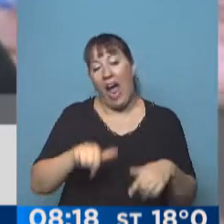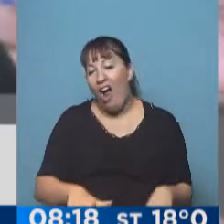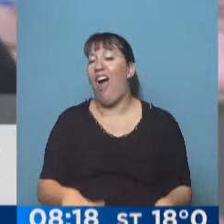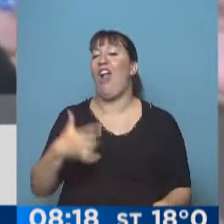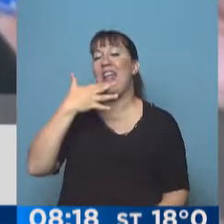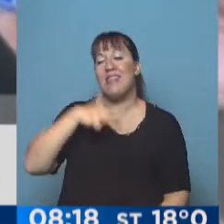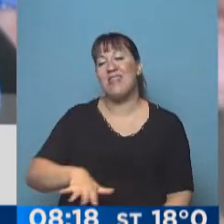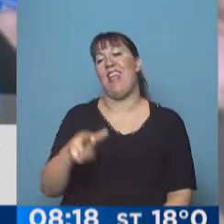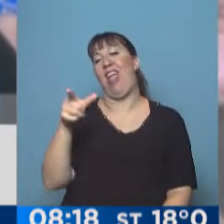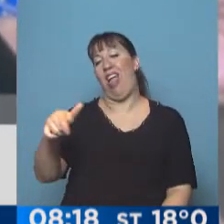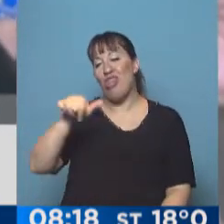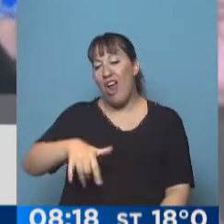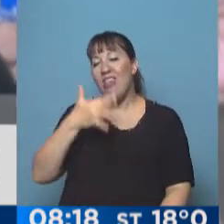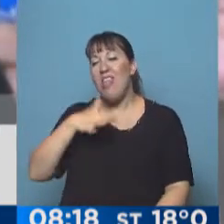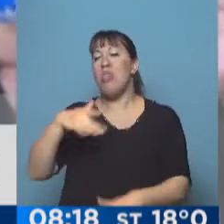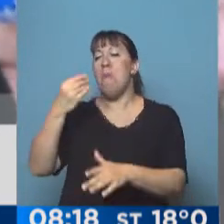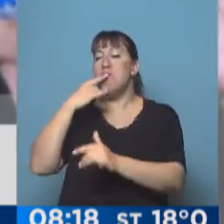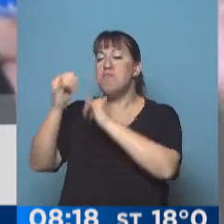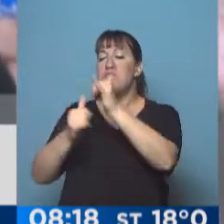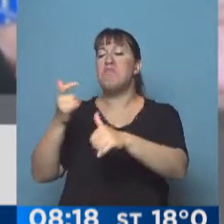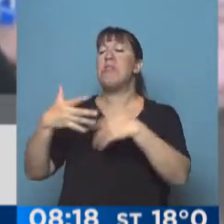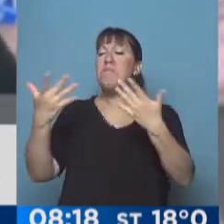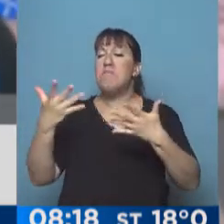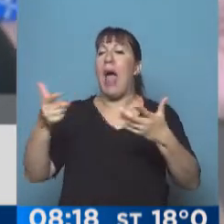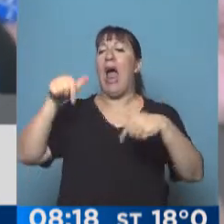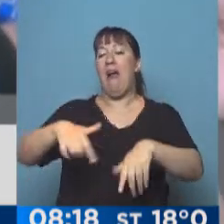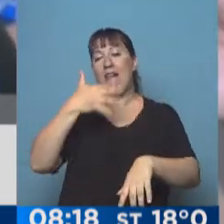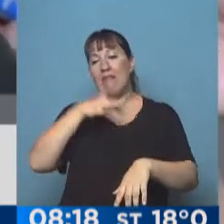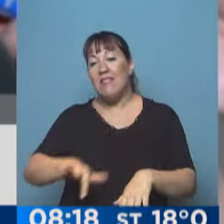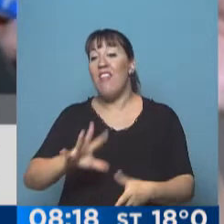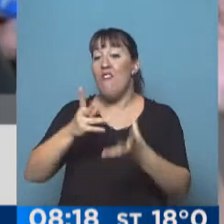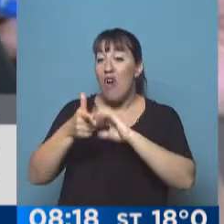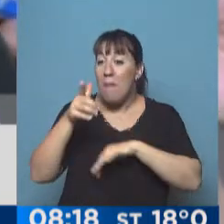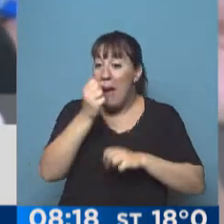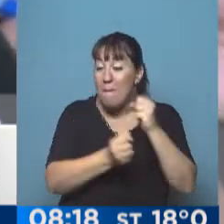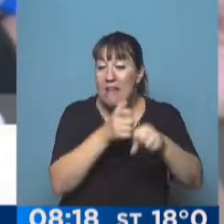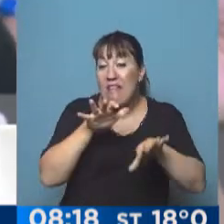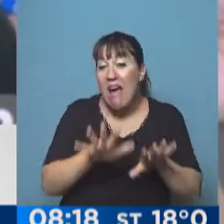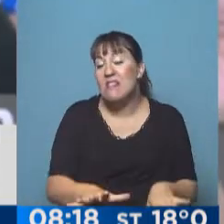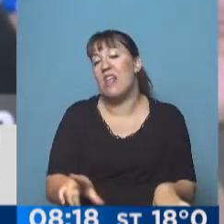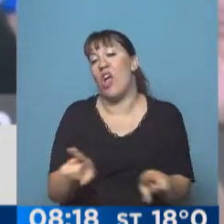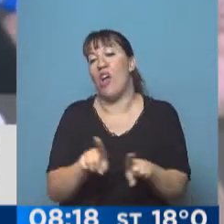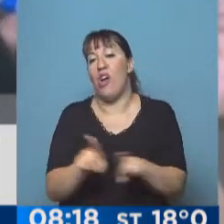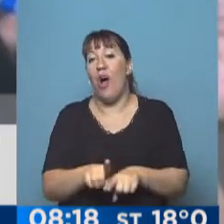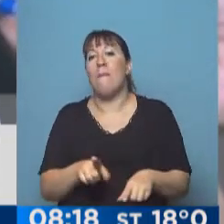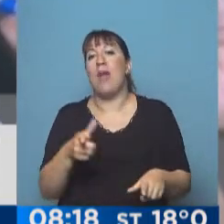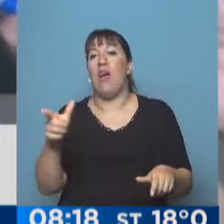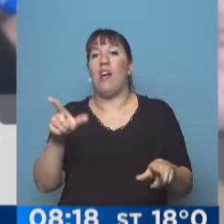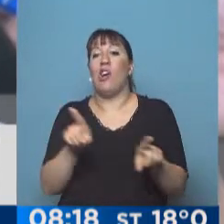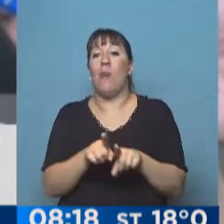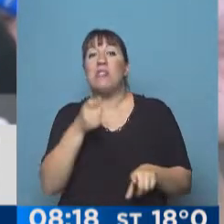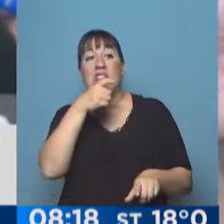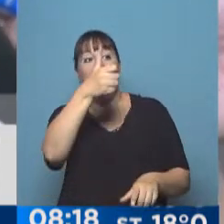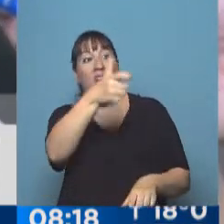una empresa y pf hackeada con este tipo de situaciones la pone en absolutamente desventaja consell por ejemplo de